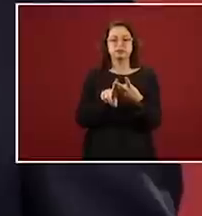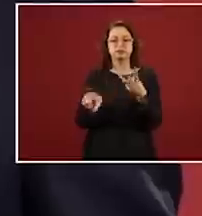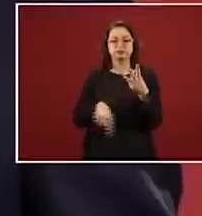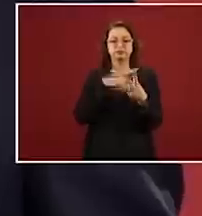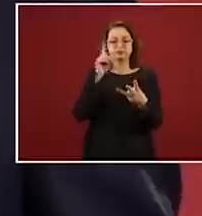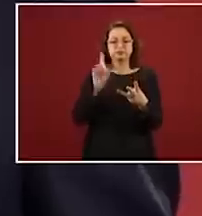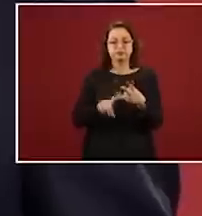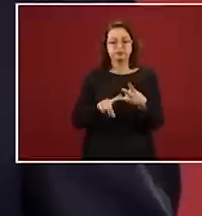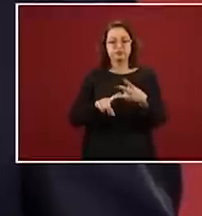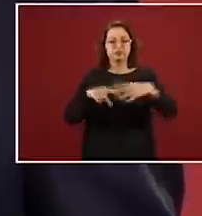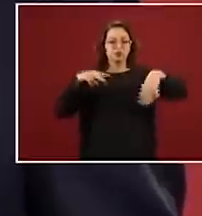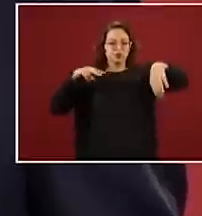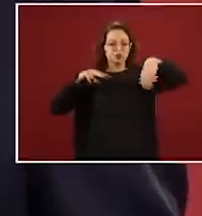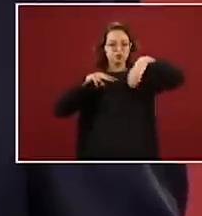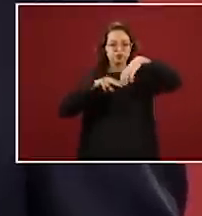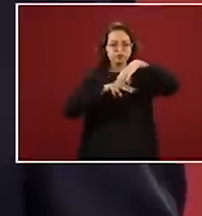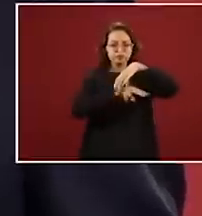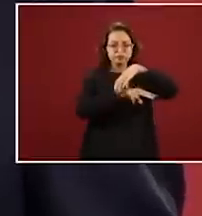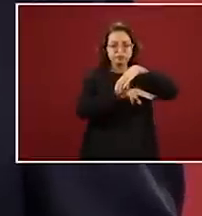tomógrafos,